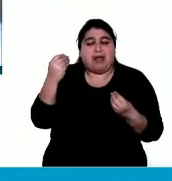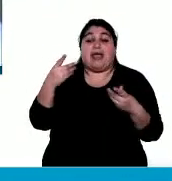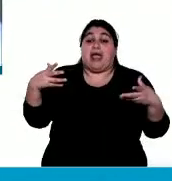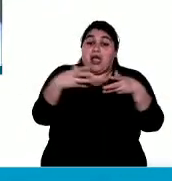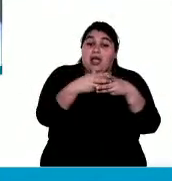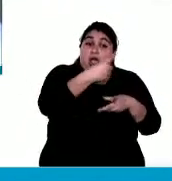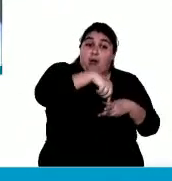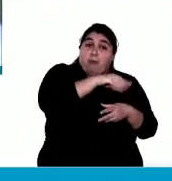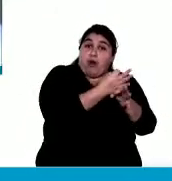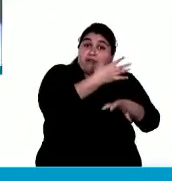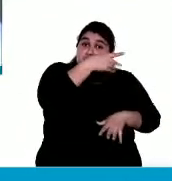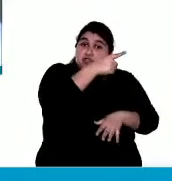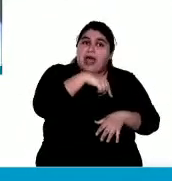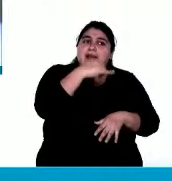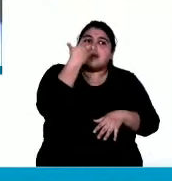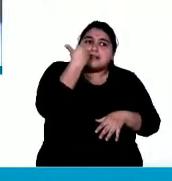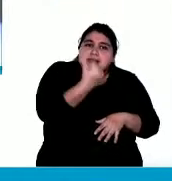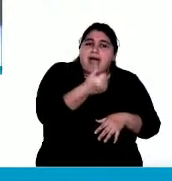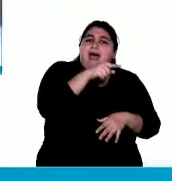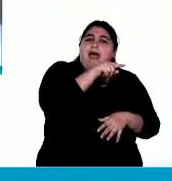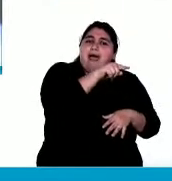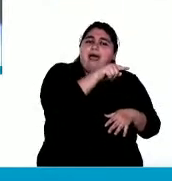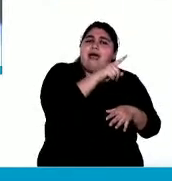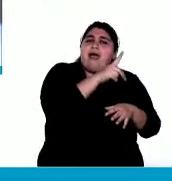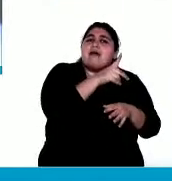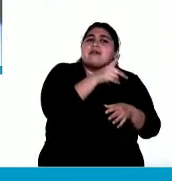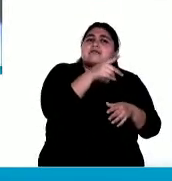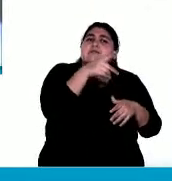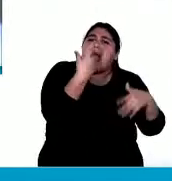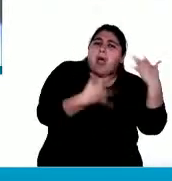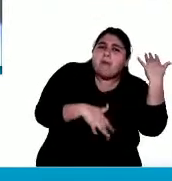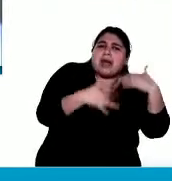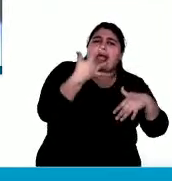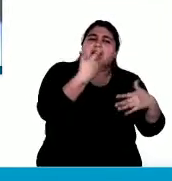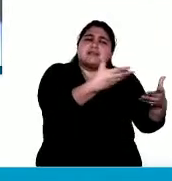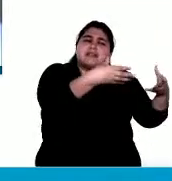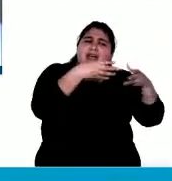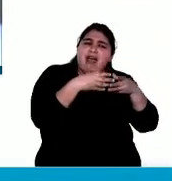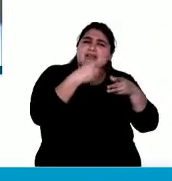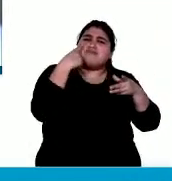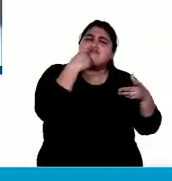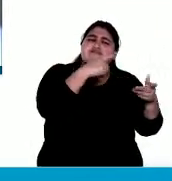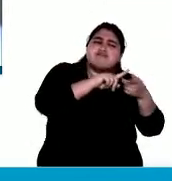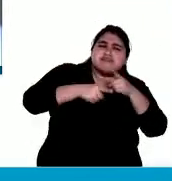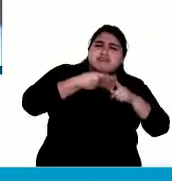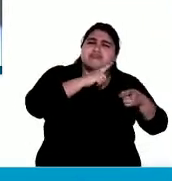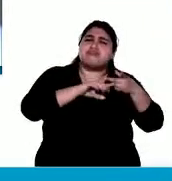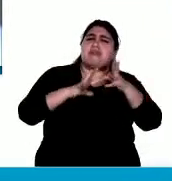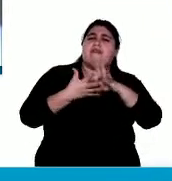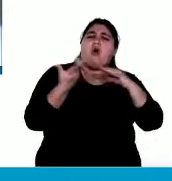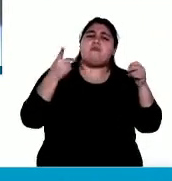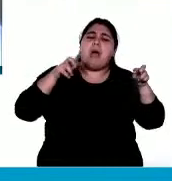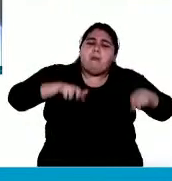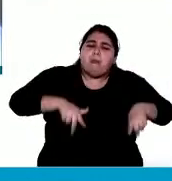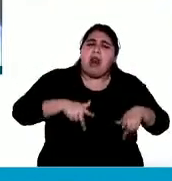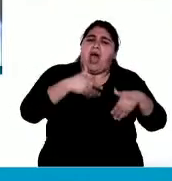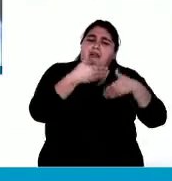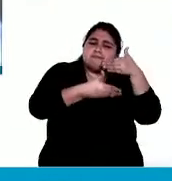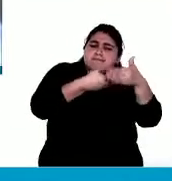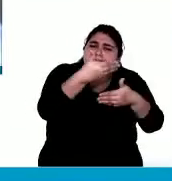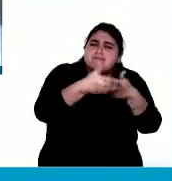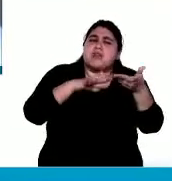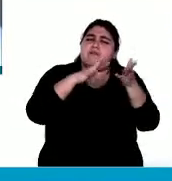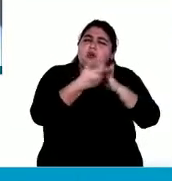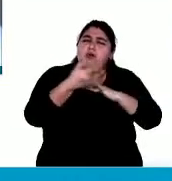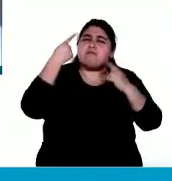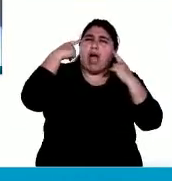expertos se expida como lo viene haciendo en la emergencia, pero finalmente nos diga cuál es el plan a seguir y cómo hemos